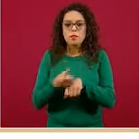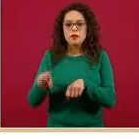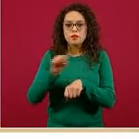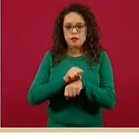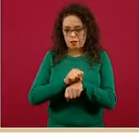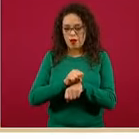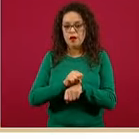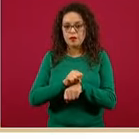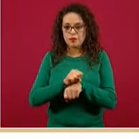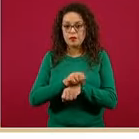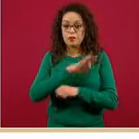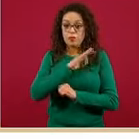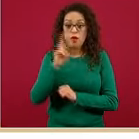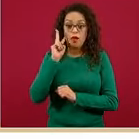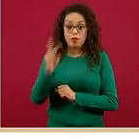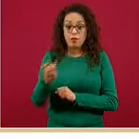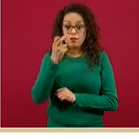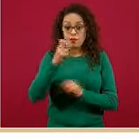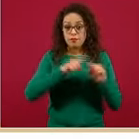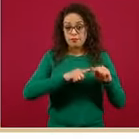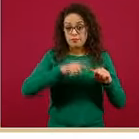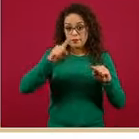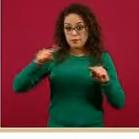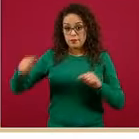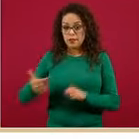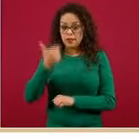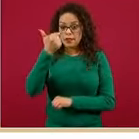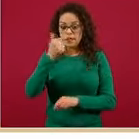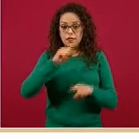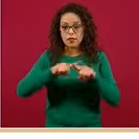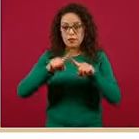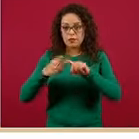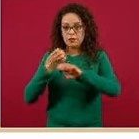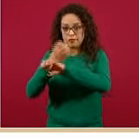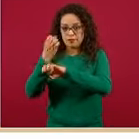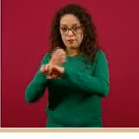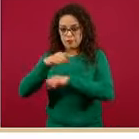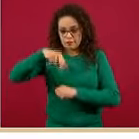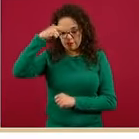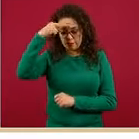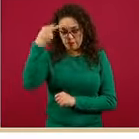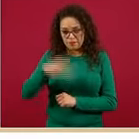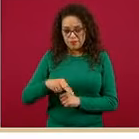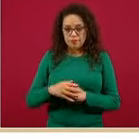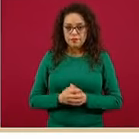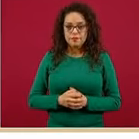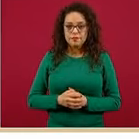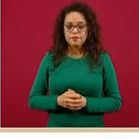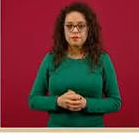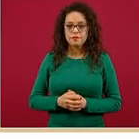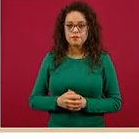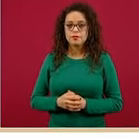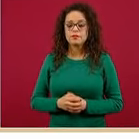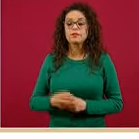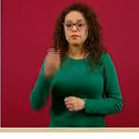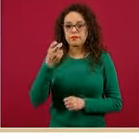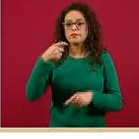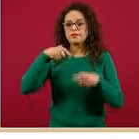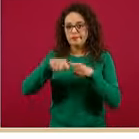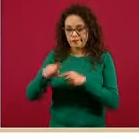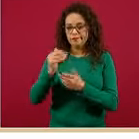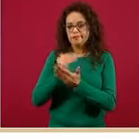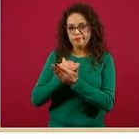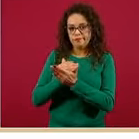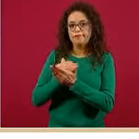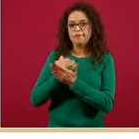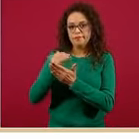y aquí tenemos graficadas precisamente las 7 entidades en el país que están contribuyendo a este incremento, no solamente a